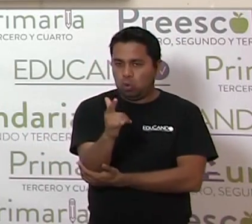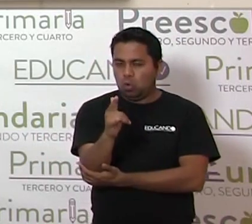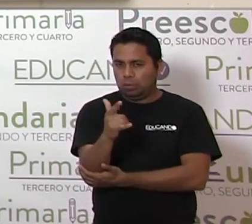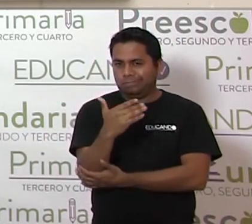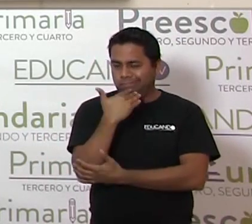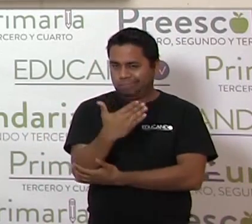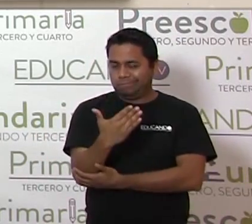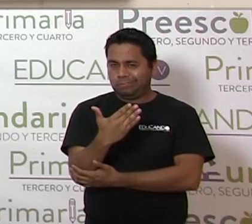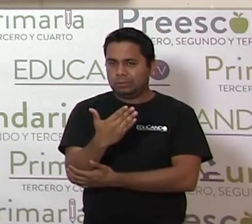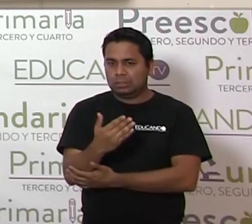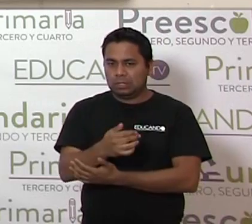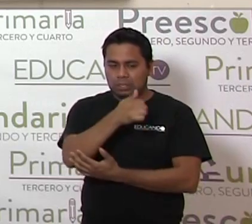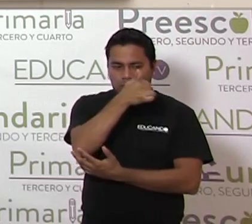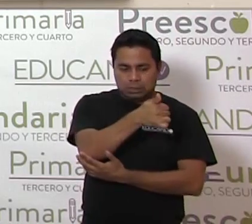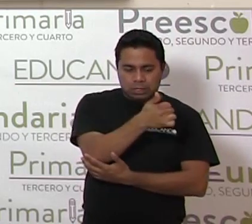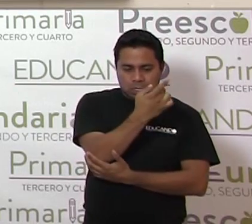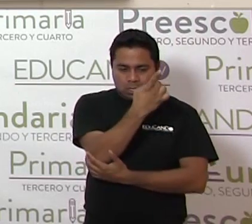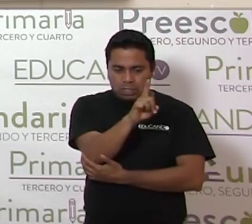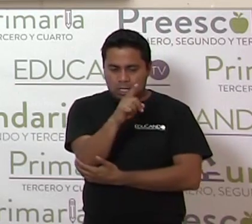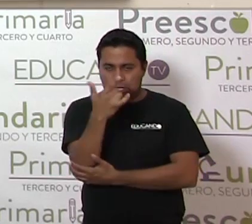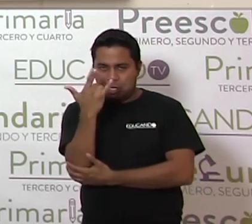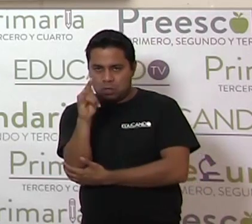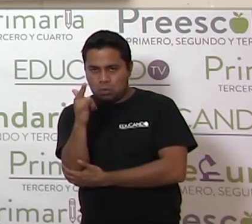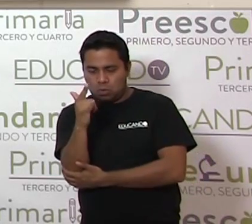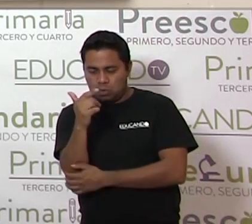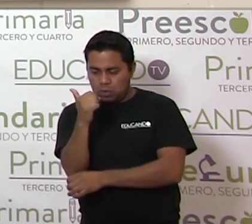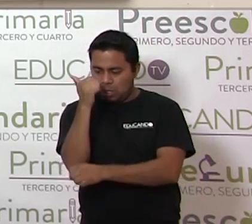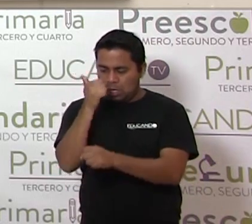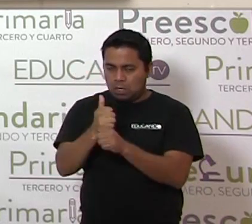lo que es el 6 de julio de